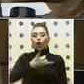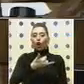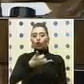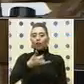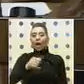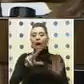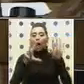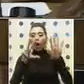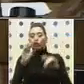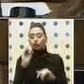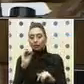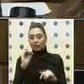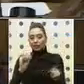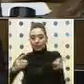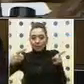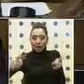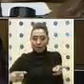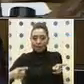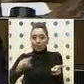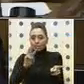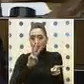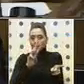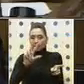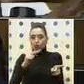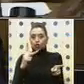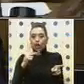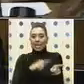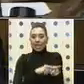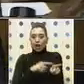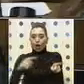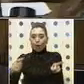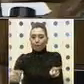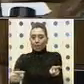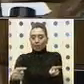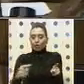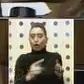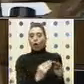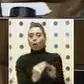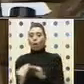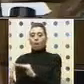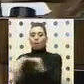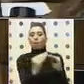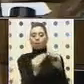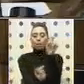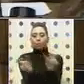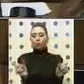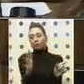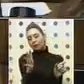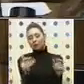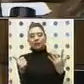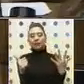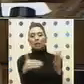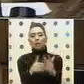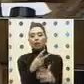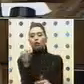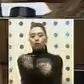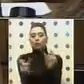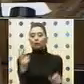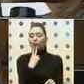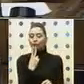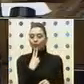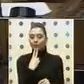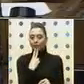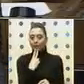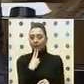J80 son 38 kilómetros en una población de la comuna que tiene aproximadamente 6.200